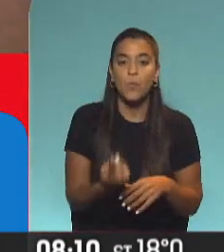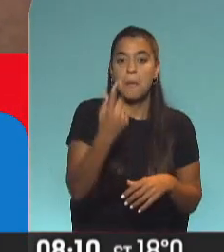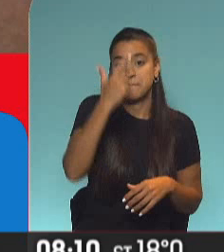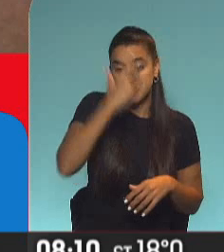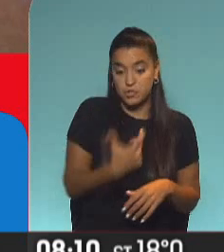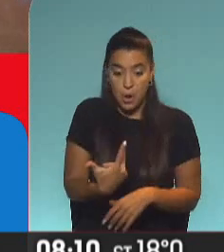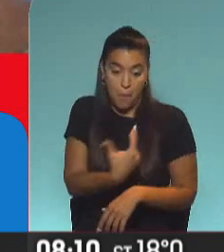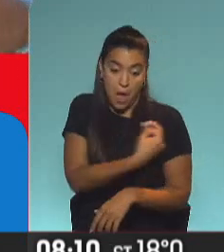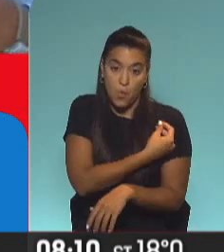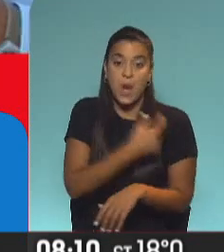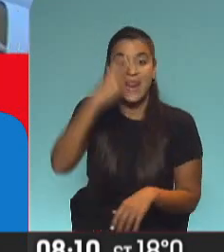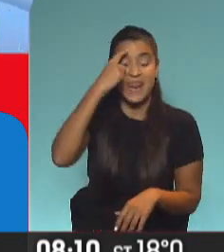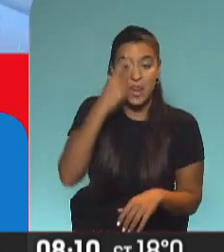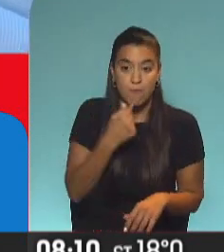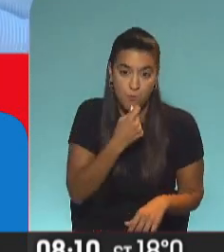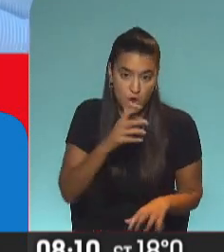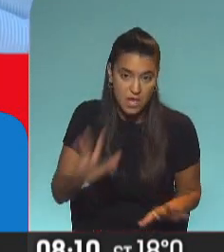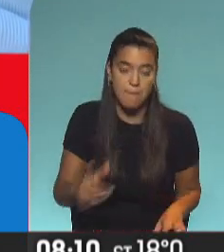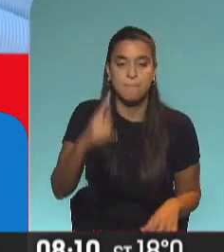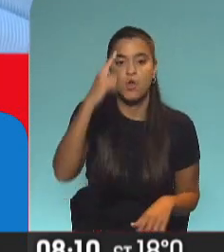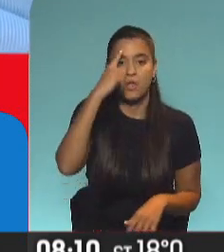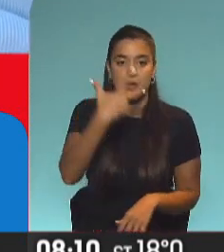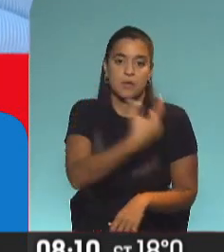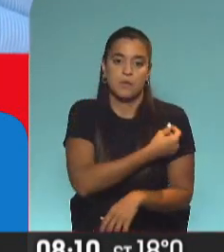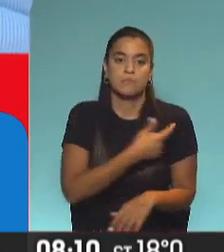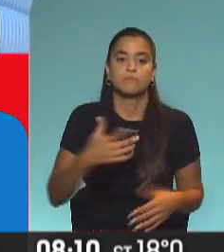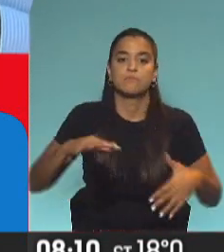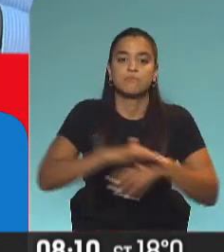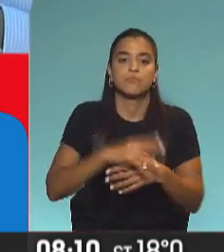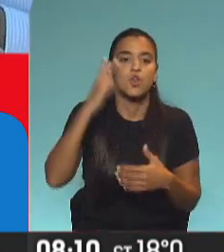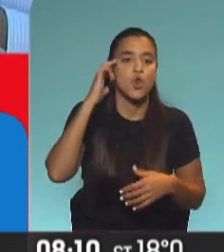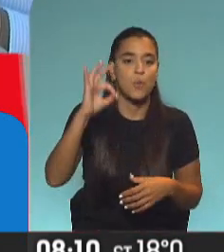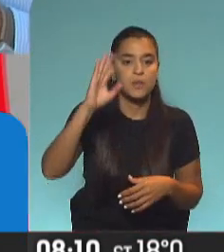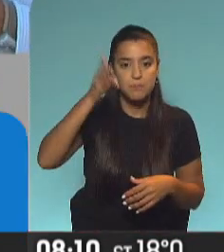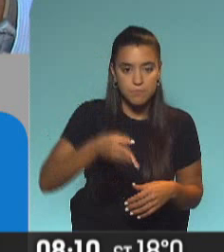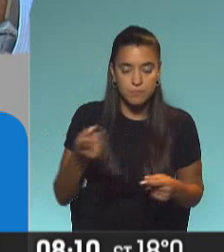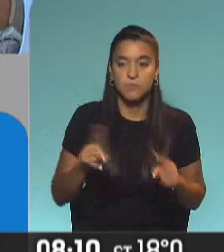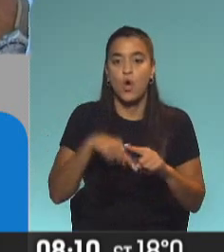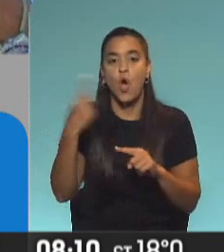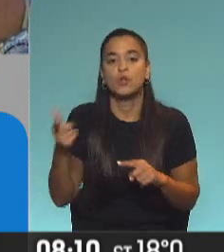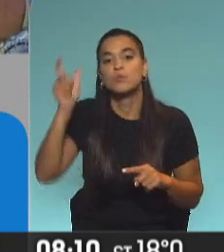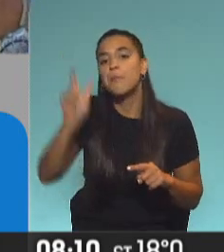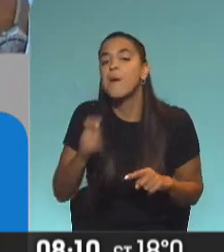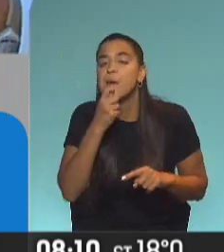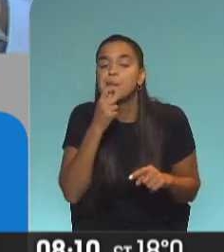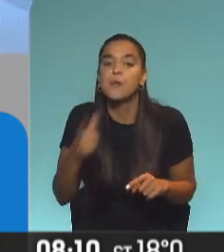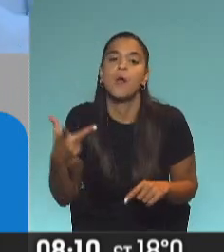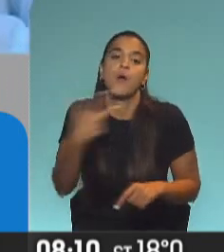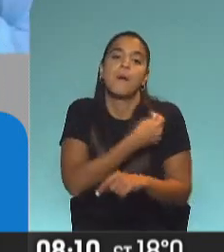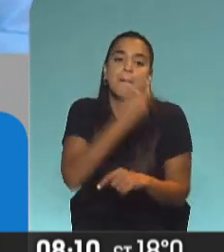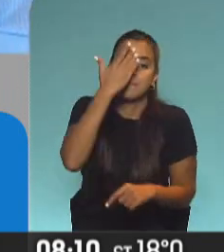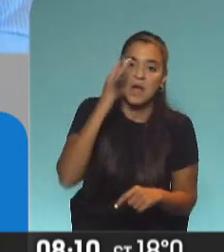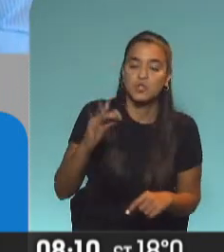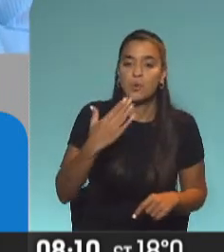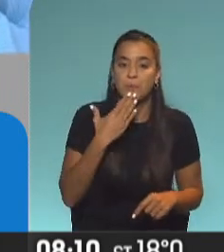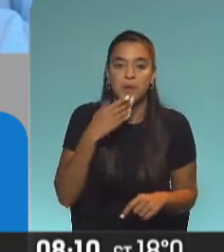persona que se vacune en enero con una vacuna que tenga una efectividad del 90% y una a la que le llegue la vacuna en marzo, abril,